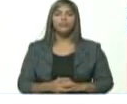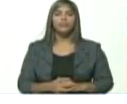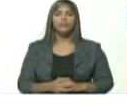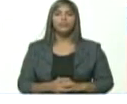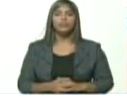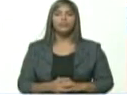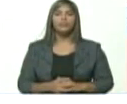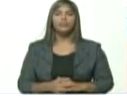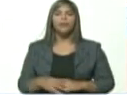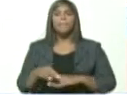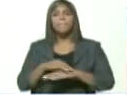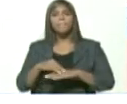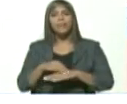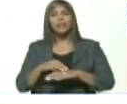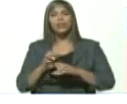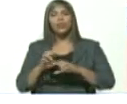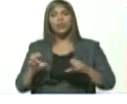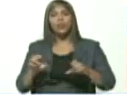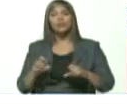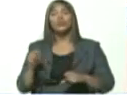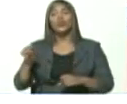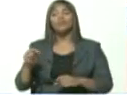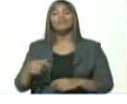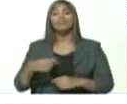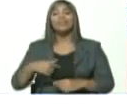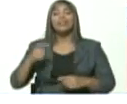Eduardo Piñate, entonces, tiene una gran tarea.